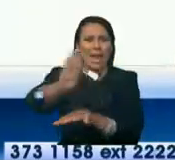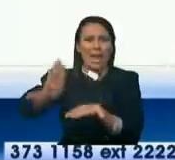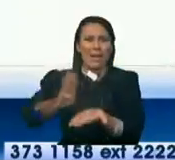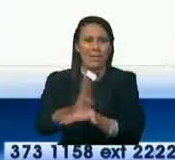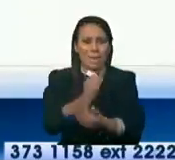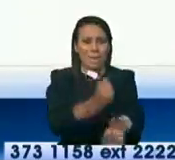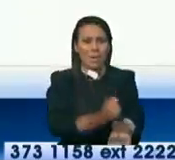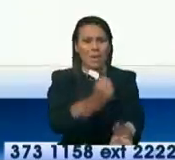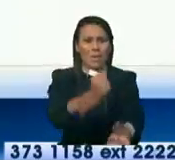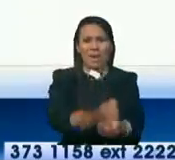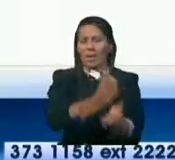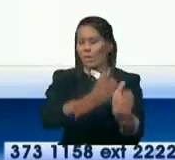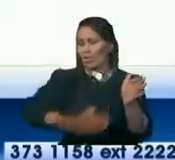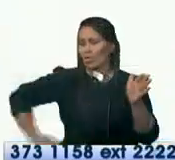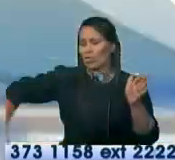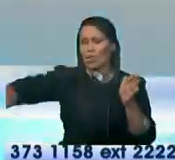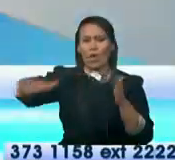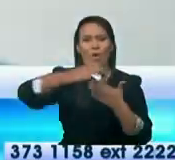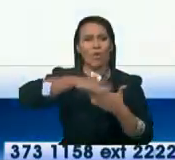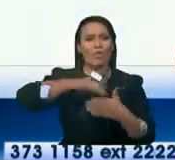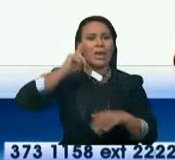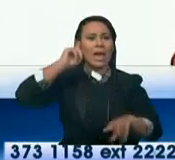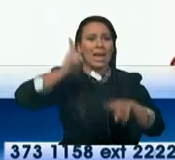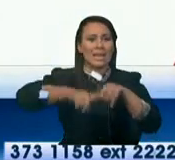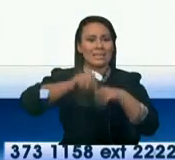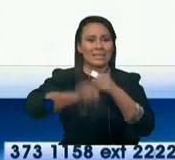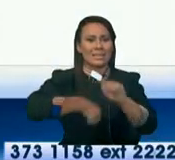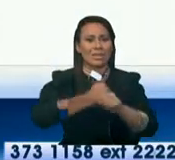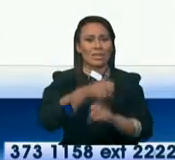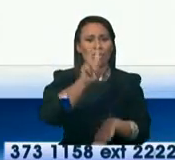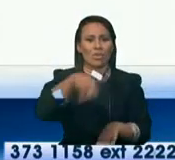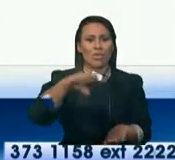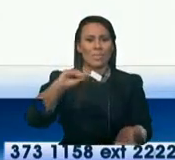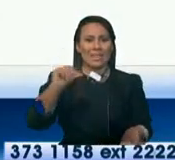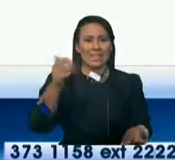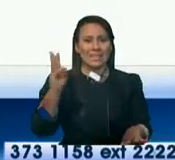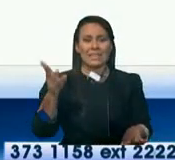Hasta el año 2016... todo Pascuales